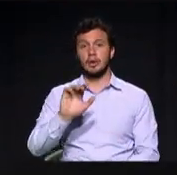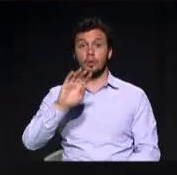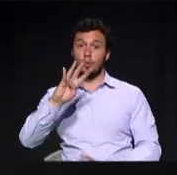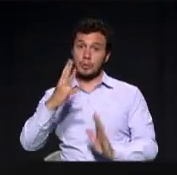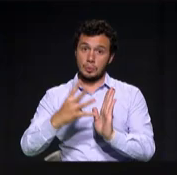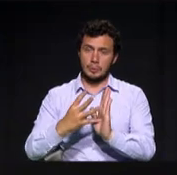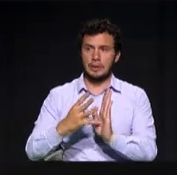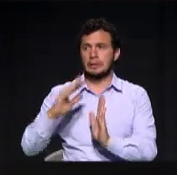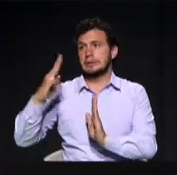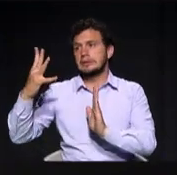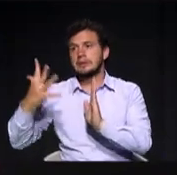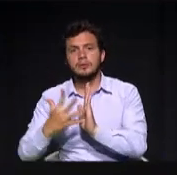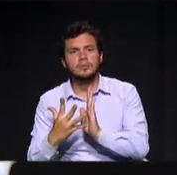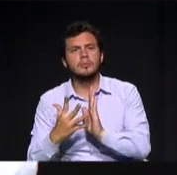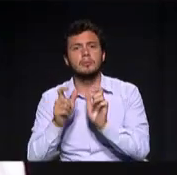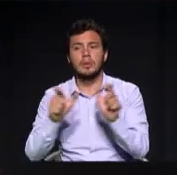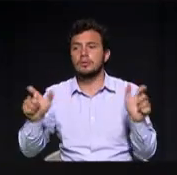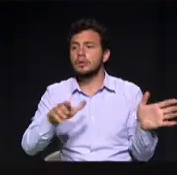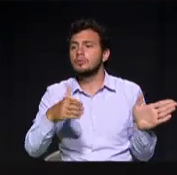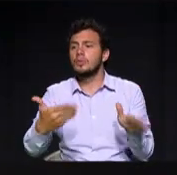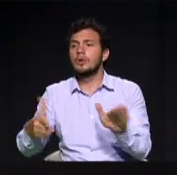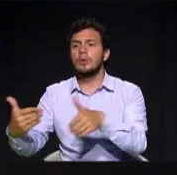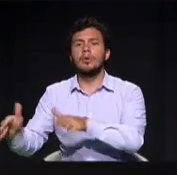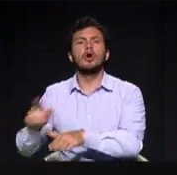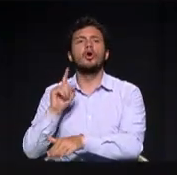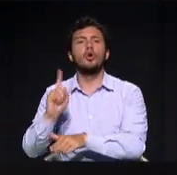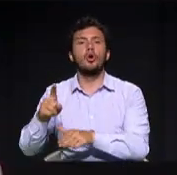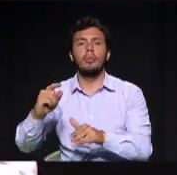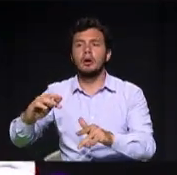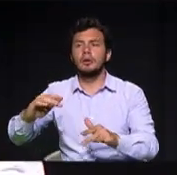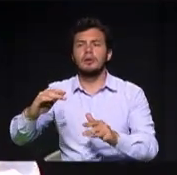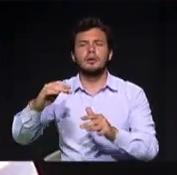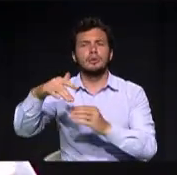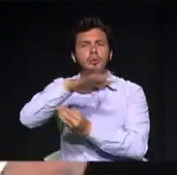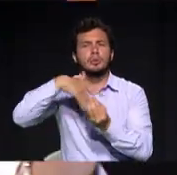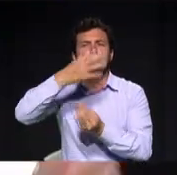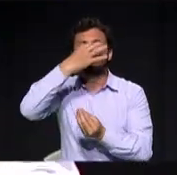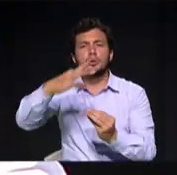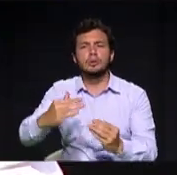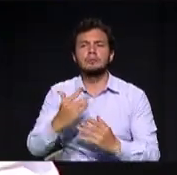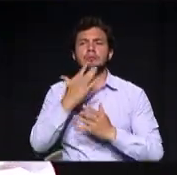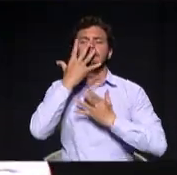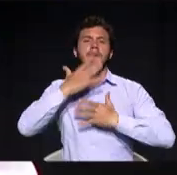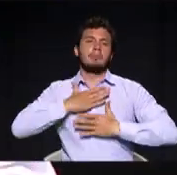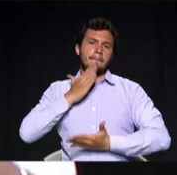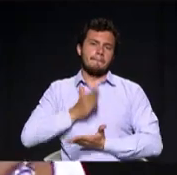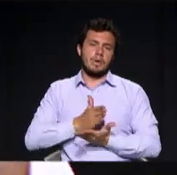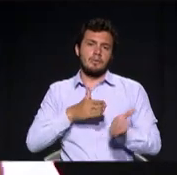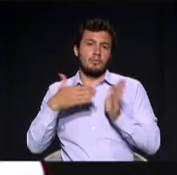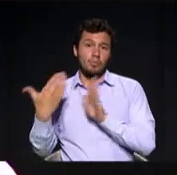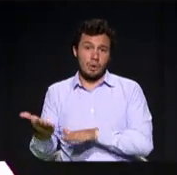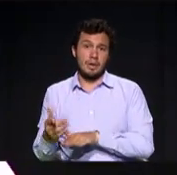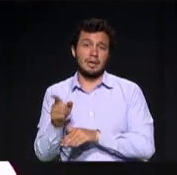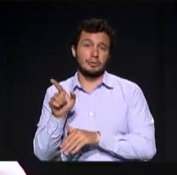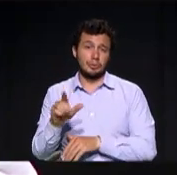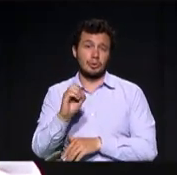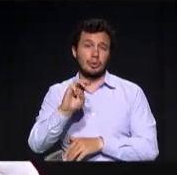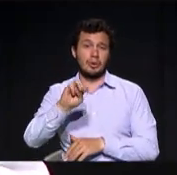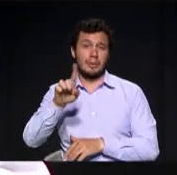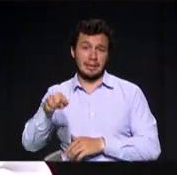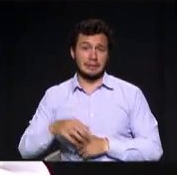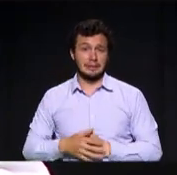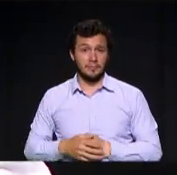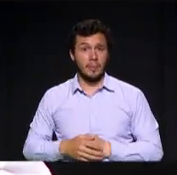por contaminación según los datos de la salud pública y el otro que me dice la gente que no se pueden sembrar 20 millones de árboles